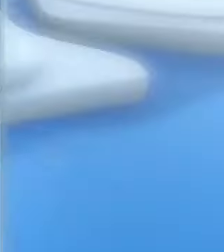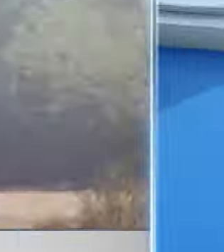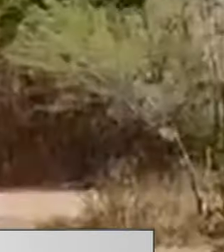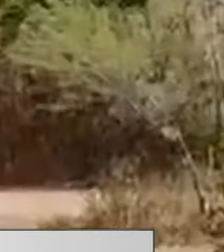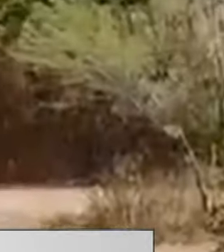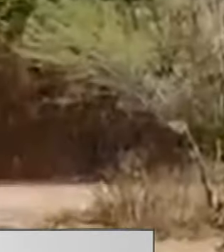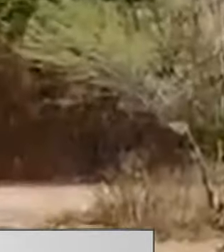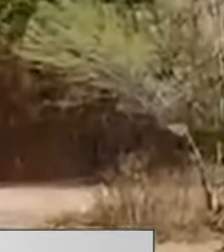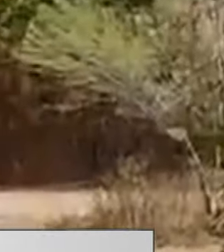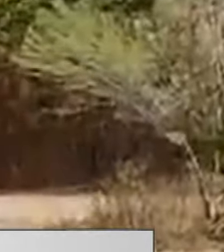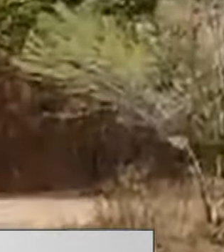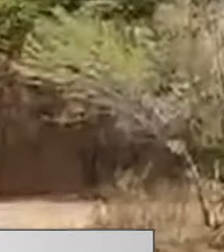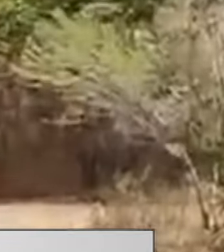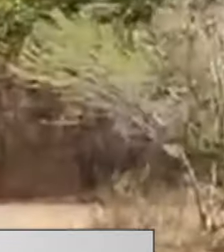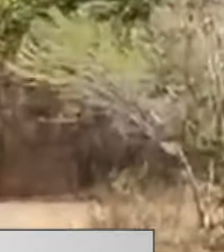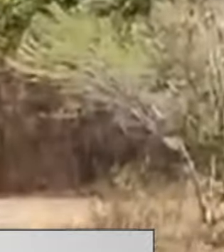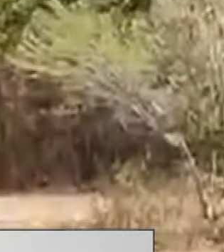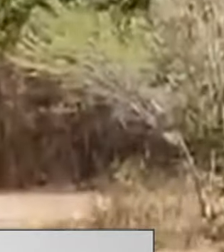muertos.